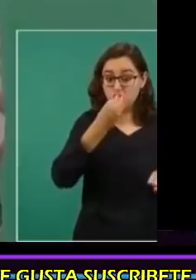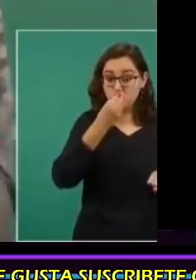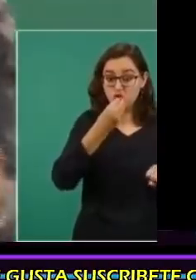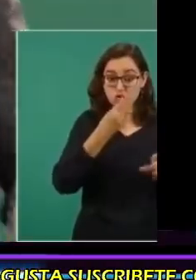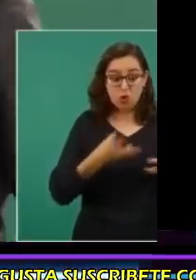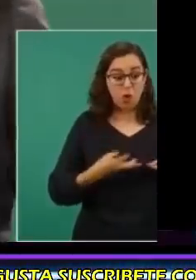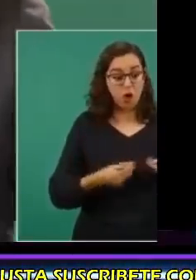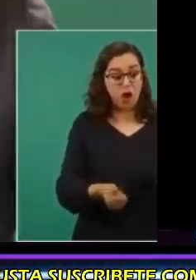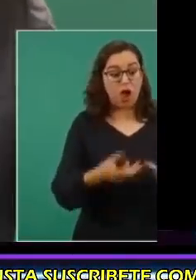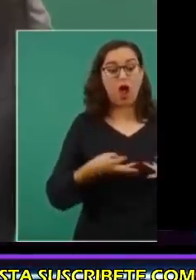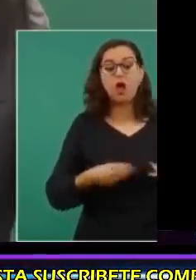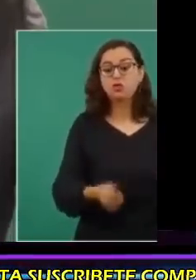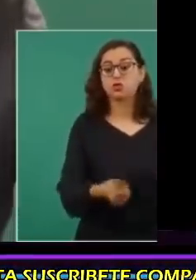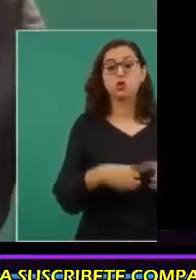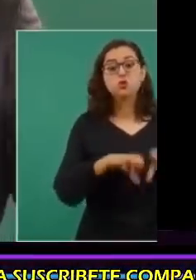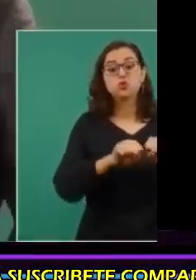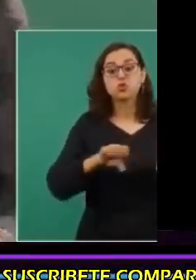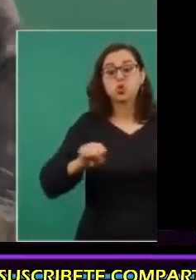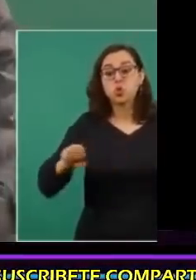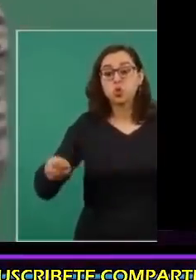una gran denuncia